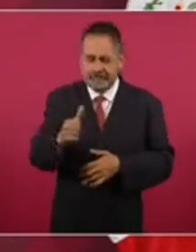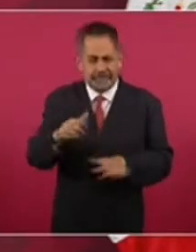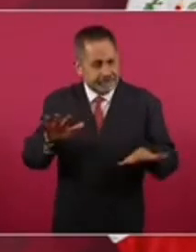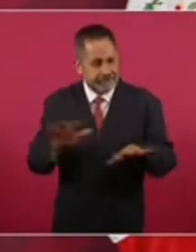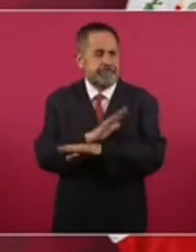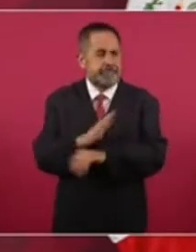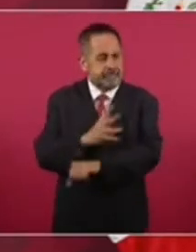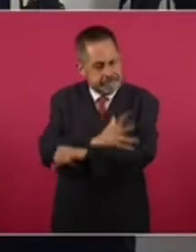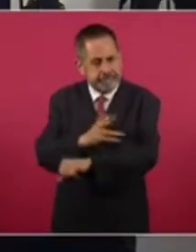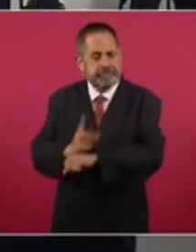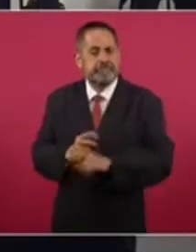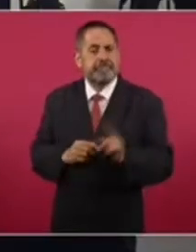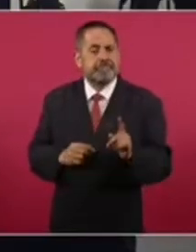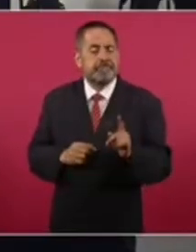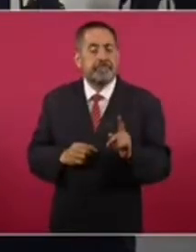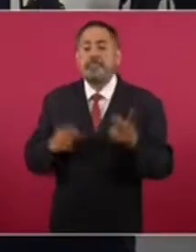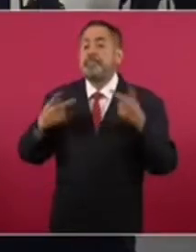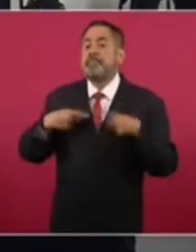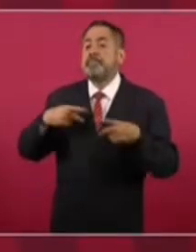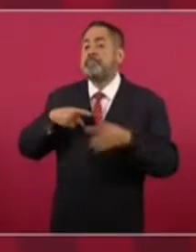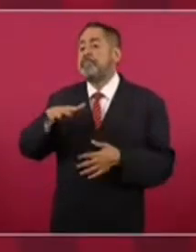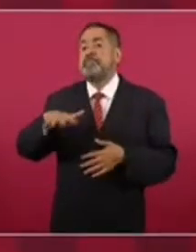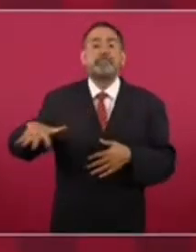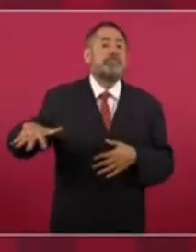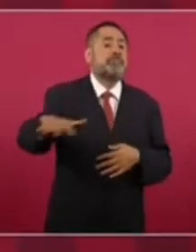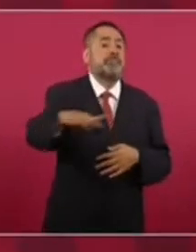y que solo si el pueblo